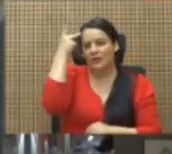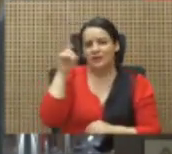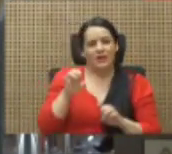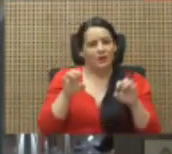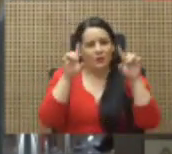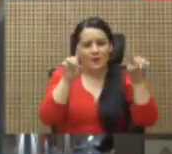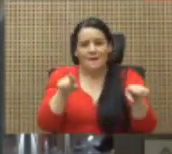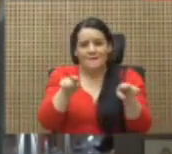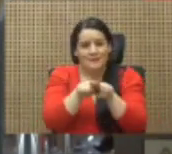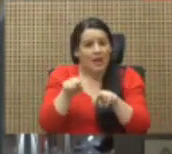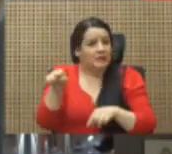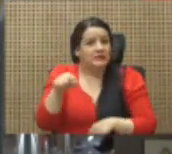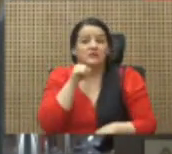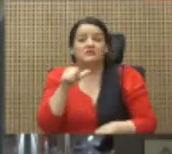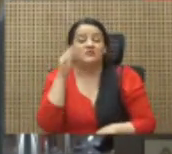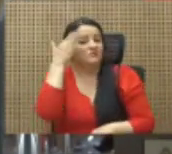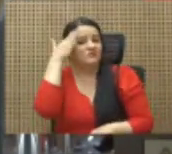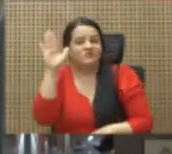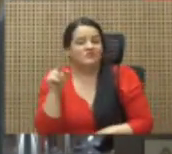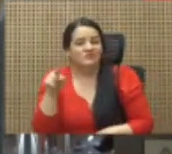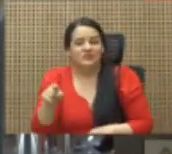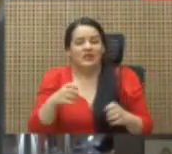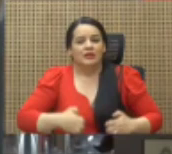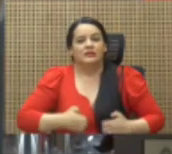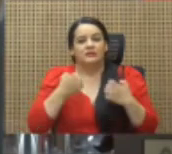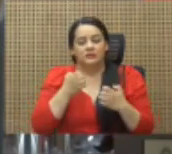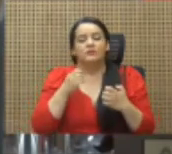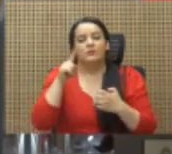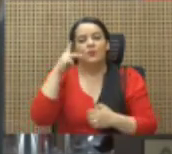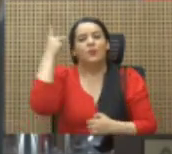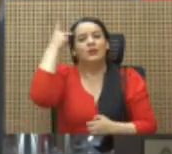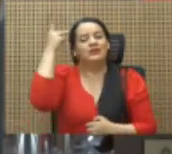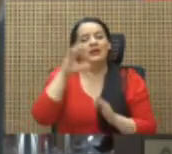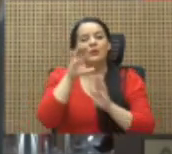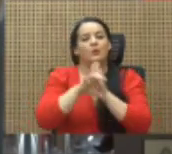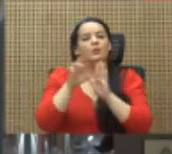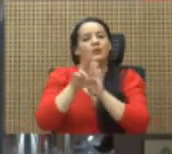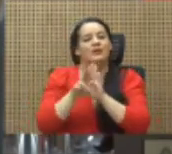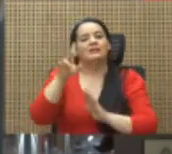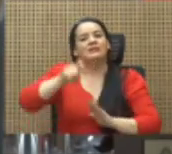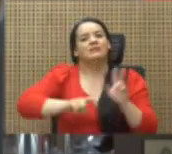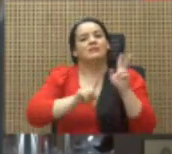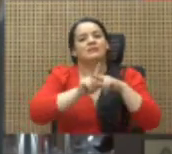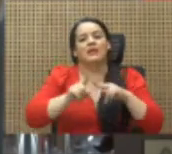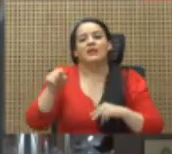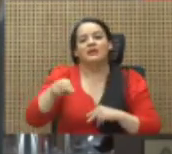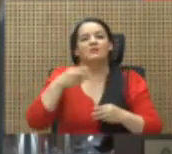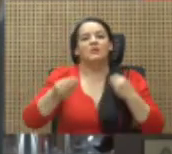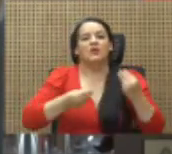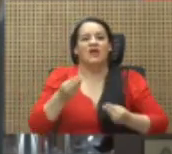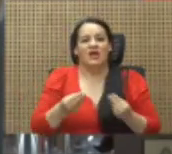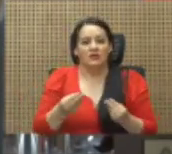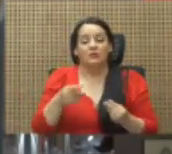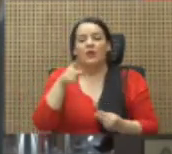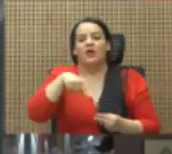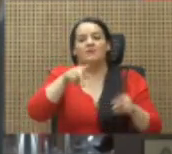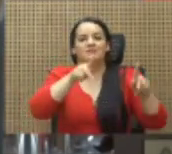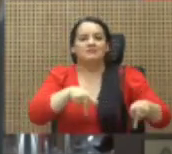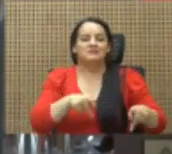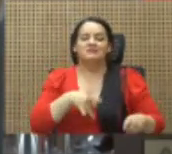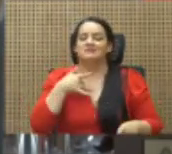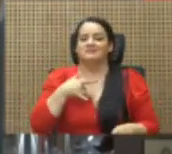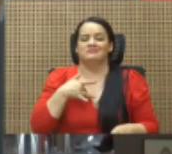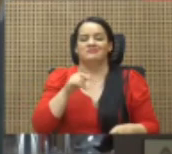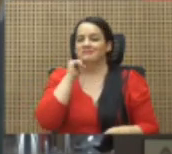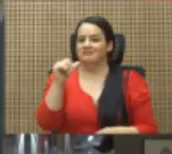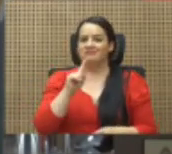y que desconoce que existe una política curricular que debe aplicar, ha generado descontento y enojo, pero